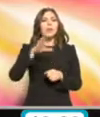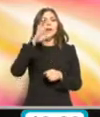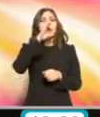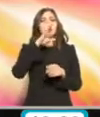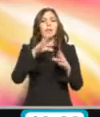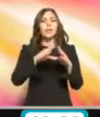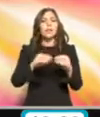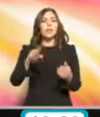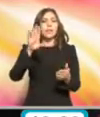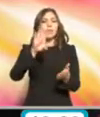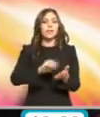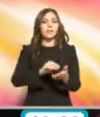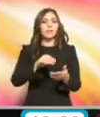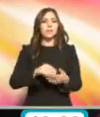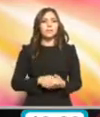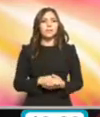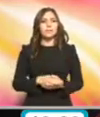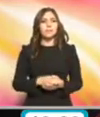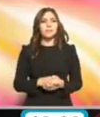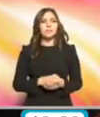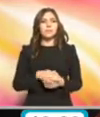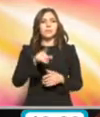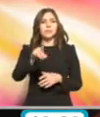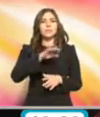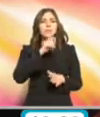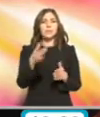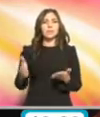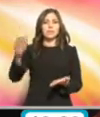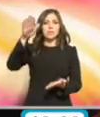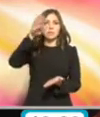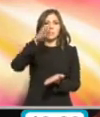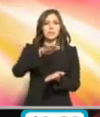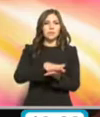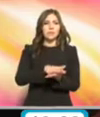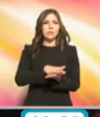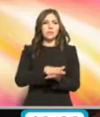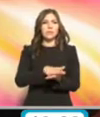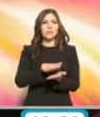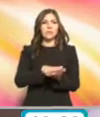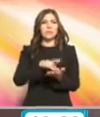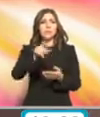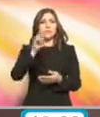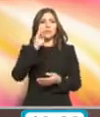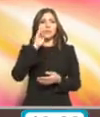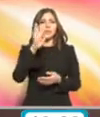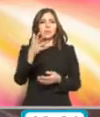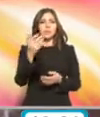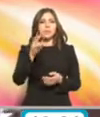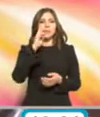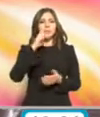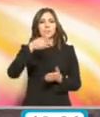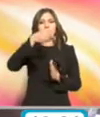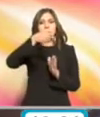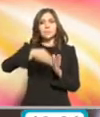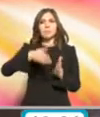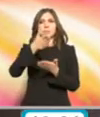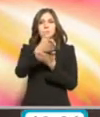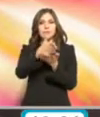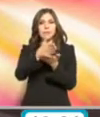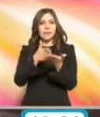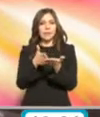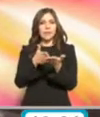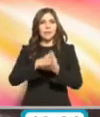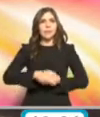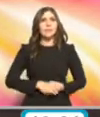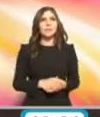pegó. derritió Se pegó. poco. Pero bueno, Exactamente. esto se pone, digamos, en Se medio. pone encima, lo voy trociendo nada más para que más o menos lo vean. Exactamente, lo ponemos en medio,